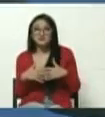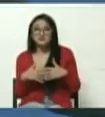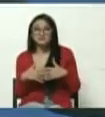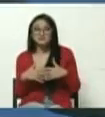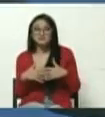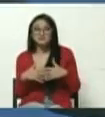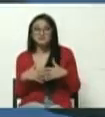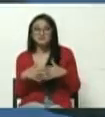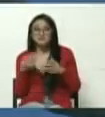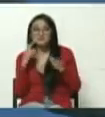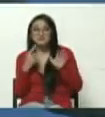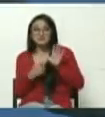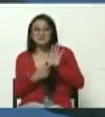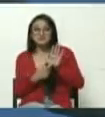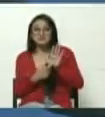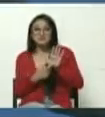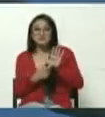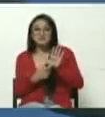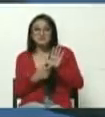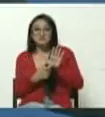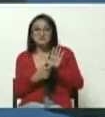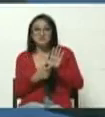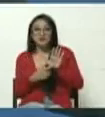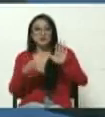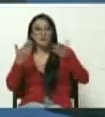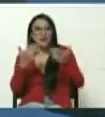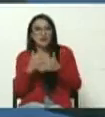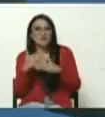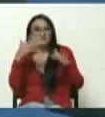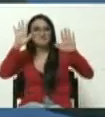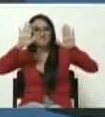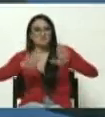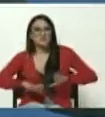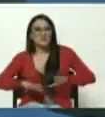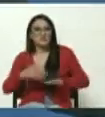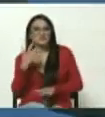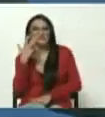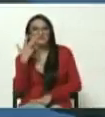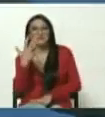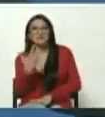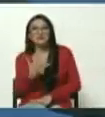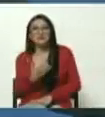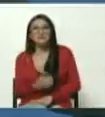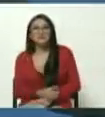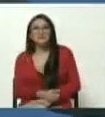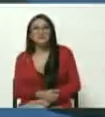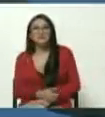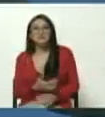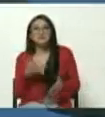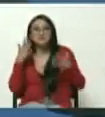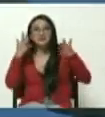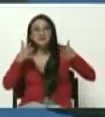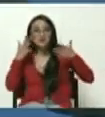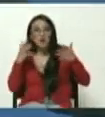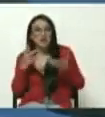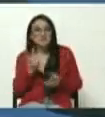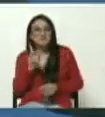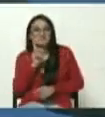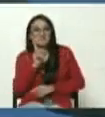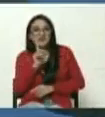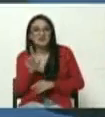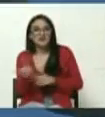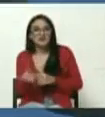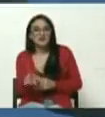aparecen o fungen como fachadas de supuestas asesorías y detrás